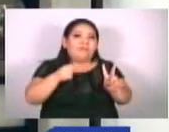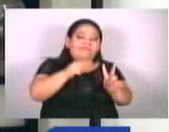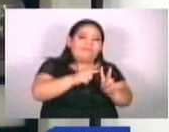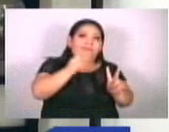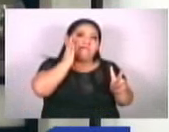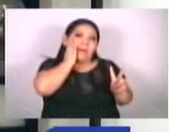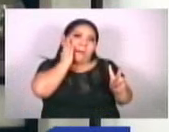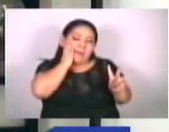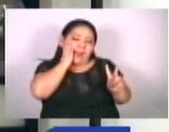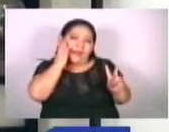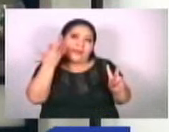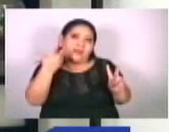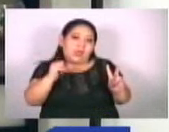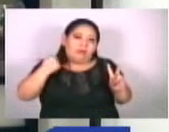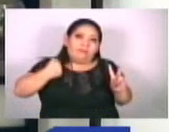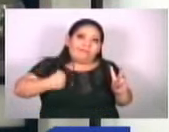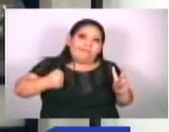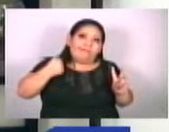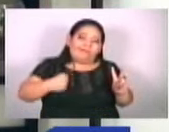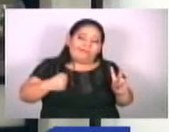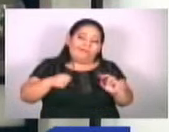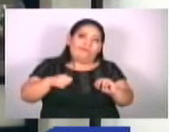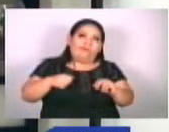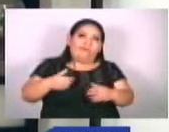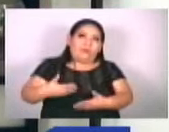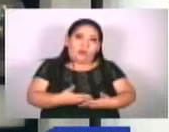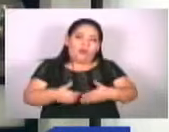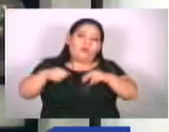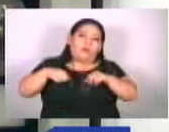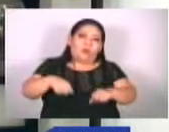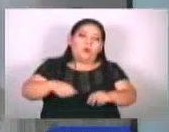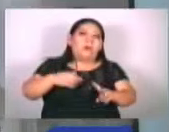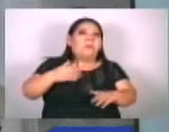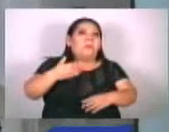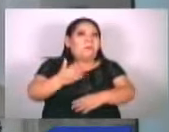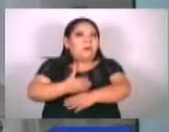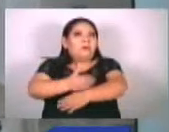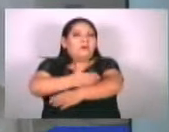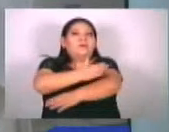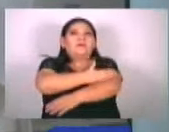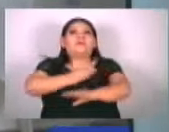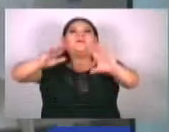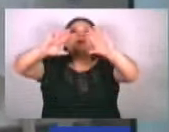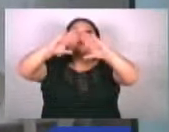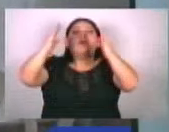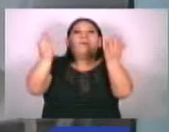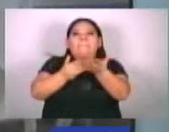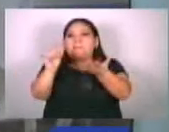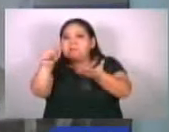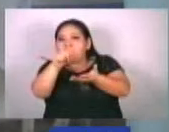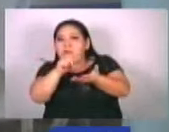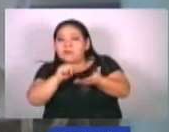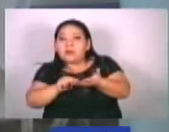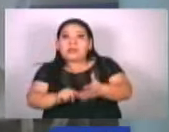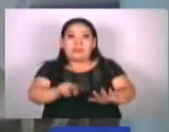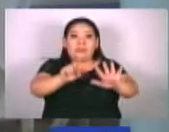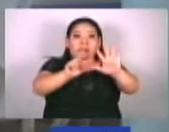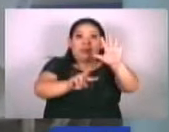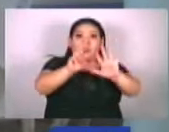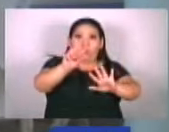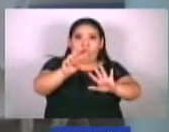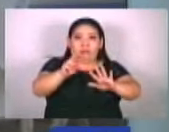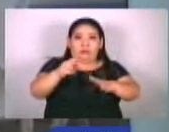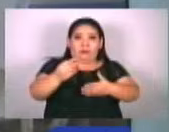a esta madre que ha tenido esta pérdida, para que ella poco a poco pueda ir saliendo. A nivel nivel mundial, uno de cada 72